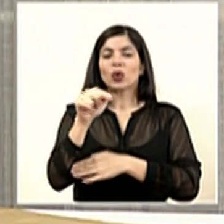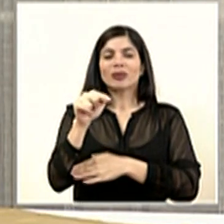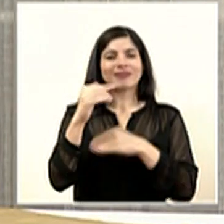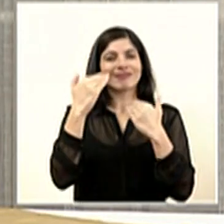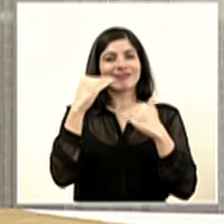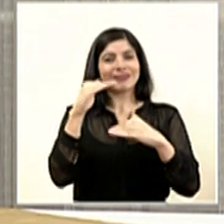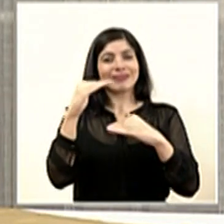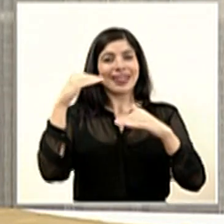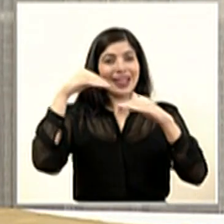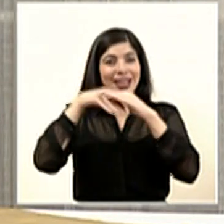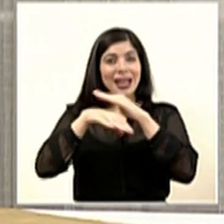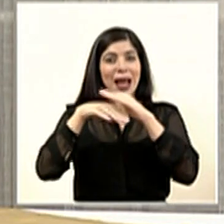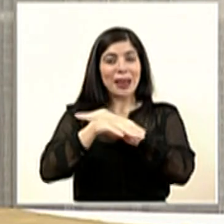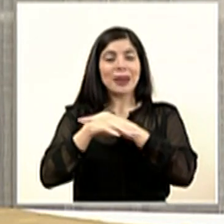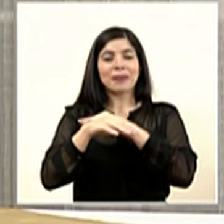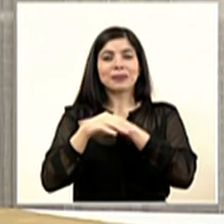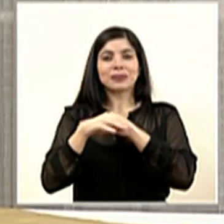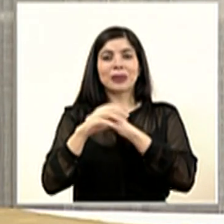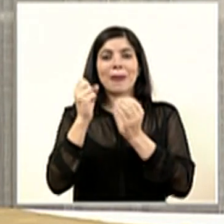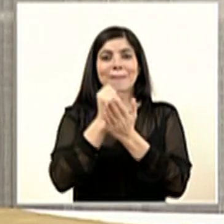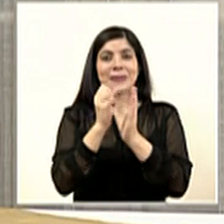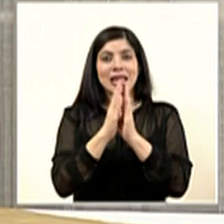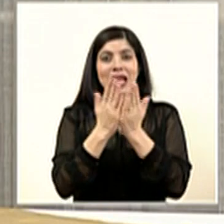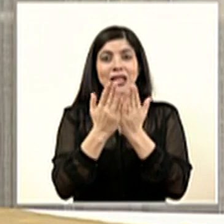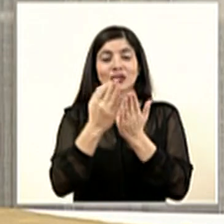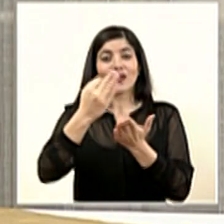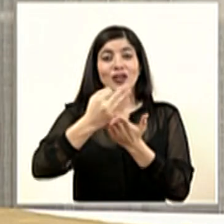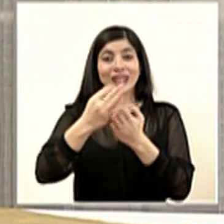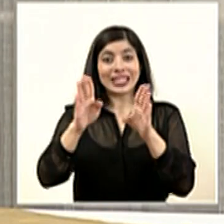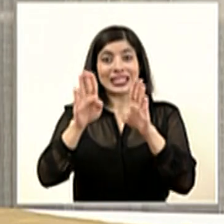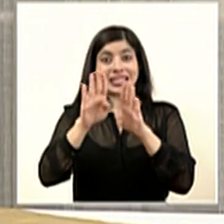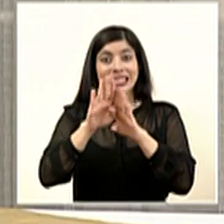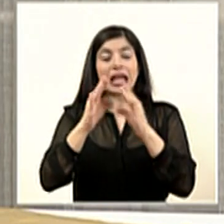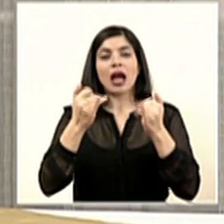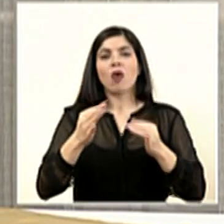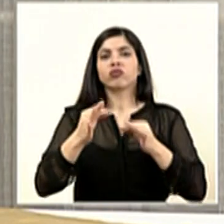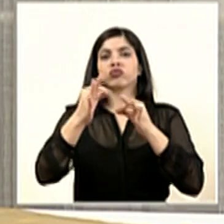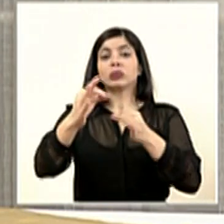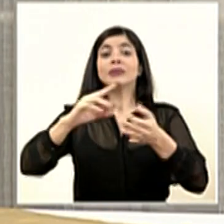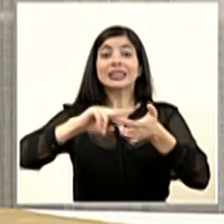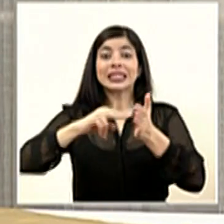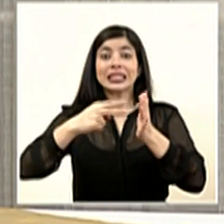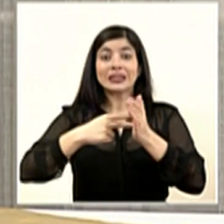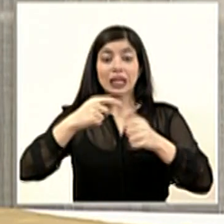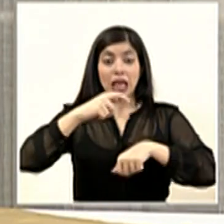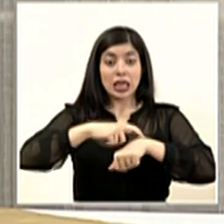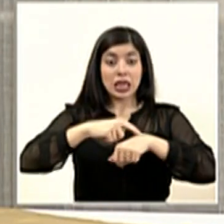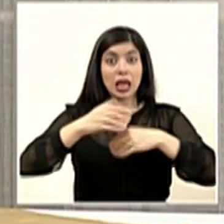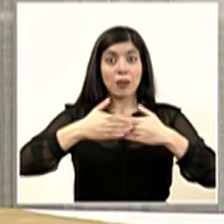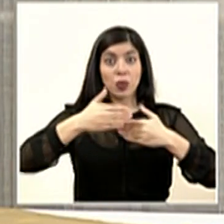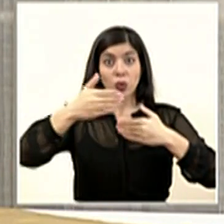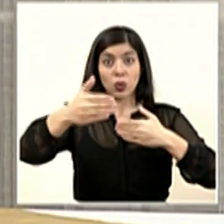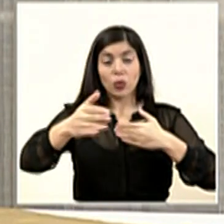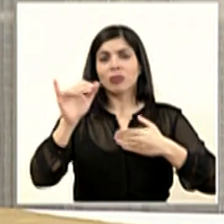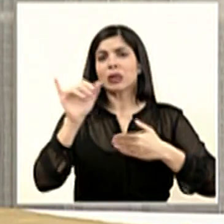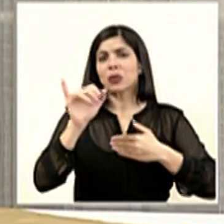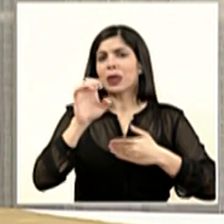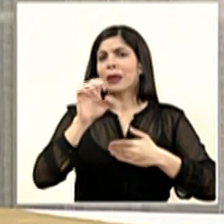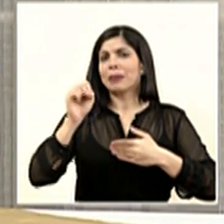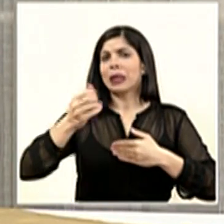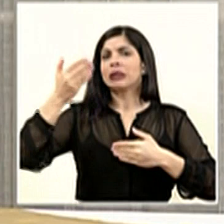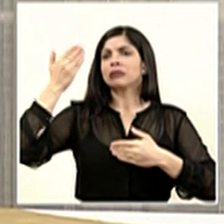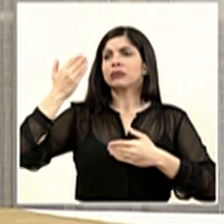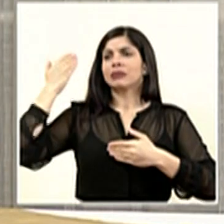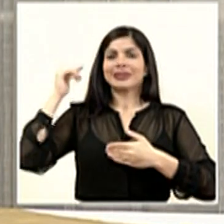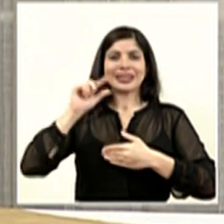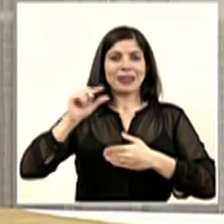restricciones migratorias en lo que respecta al cierre de fronteras. Es decir, que durante este periodo, igual como ha ocurrido en los meses anteriores